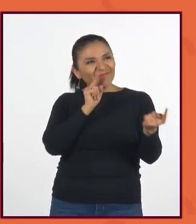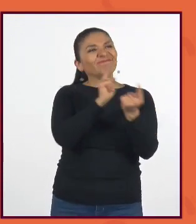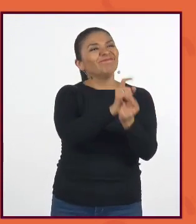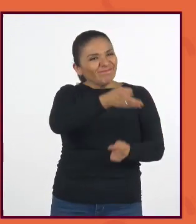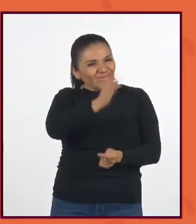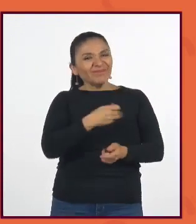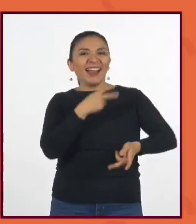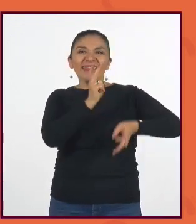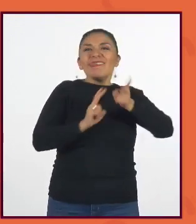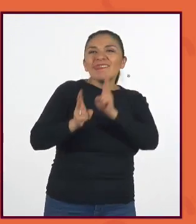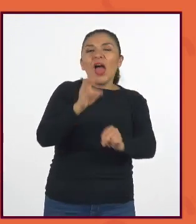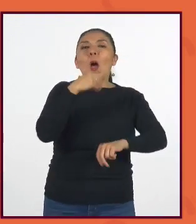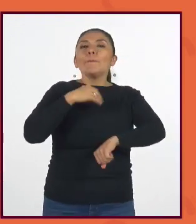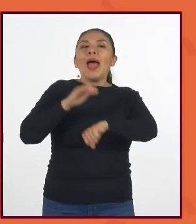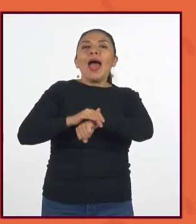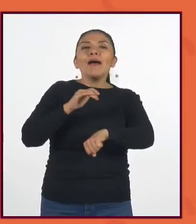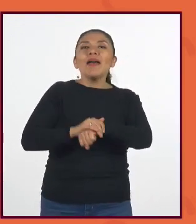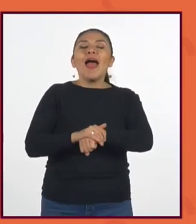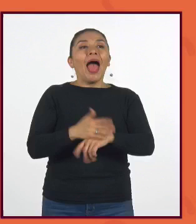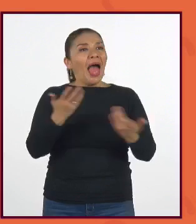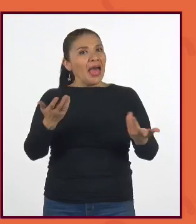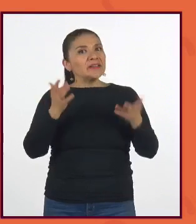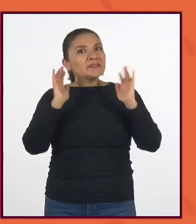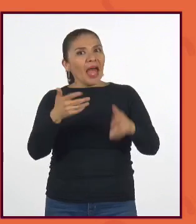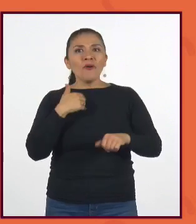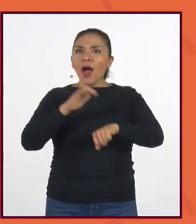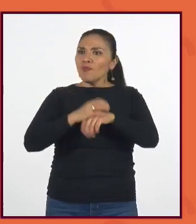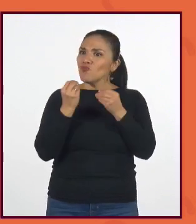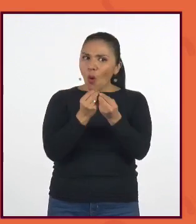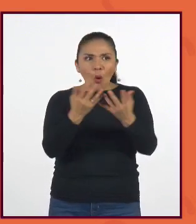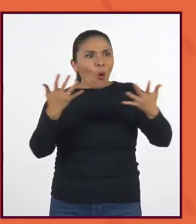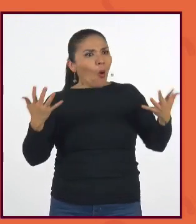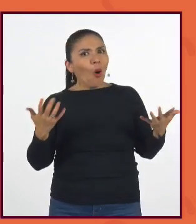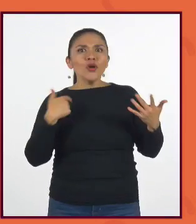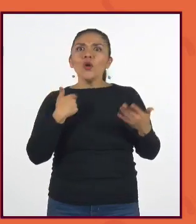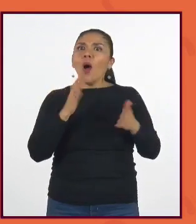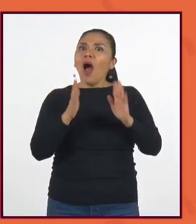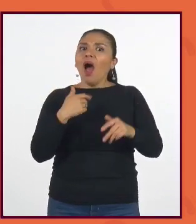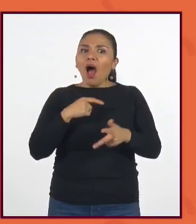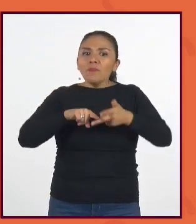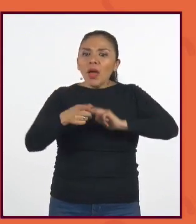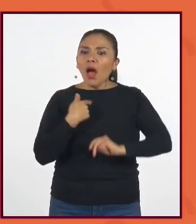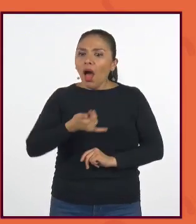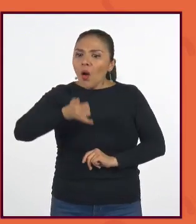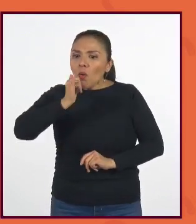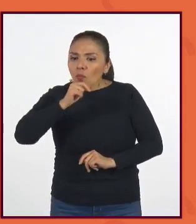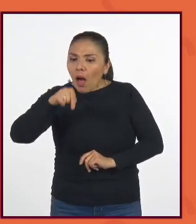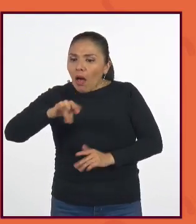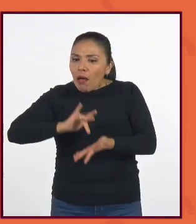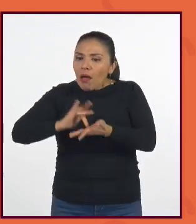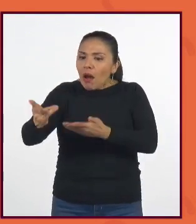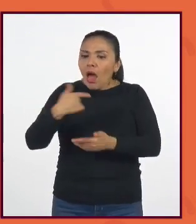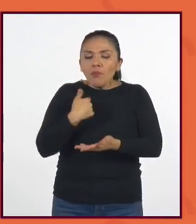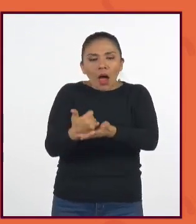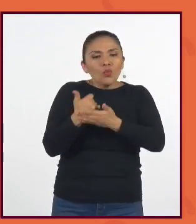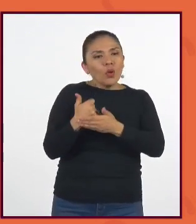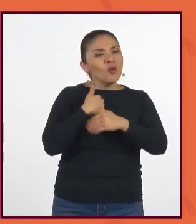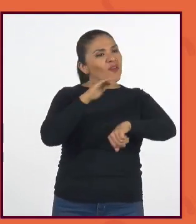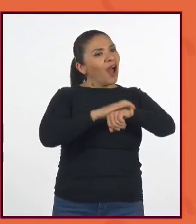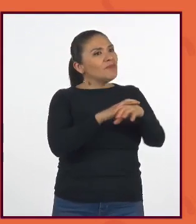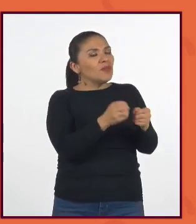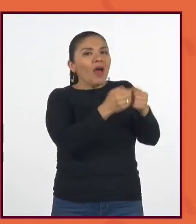empiezan a decir, es que ya soy más amiguero porque desde ahora que tomo, ¿no? Por este efecto de la desinhibición.